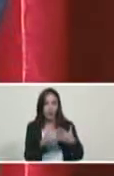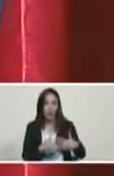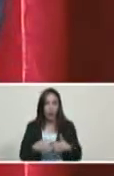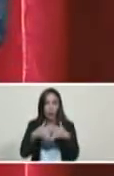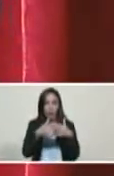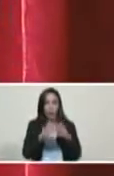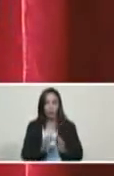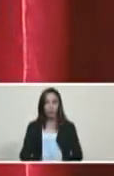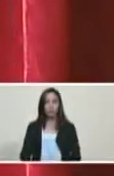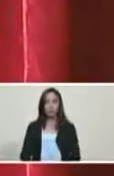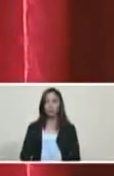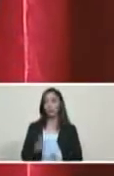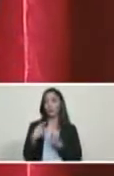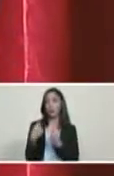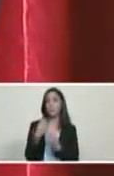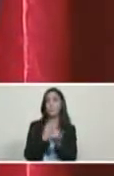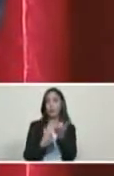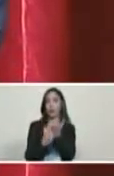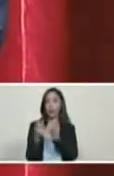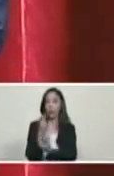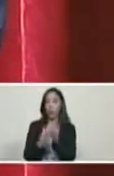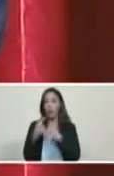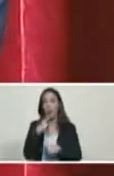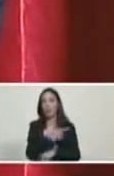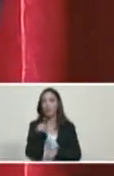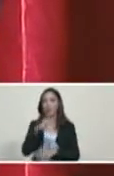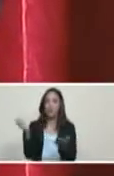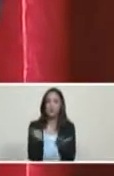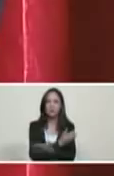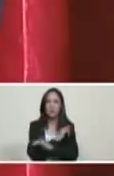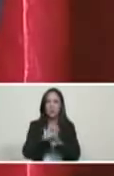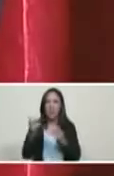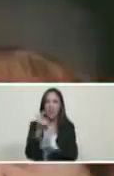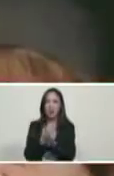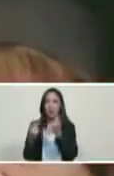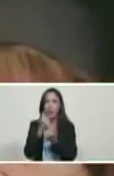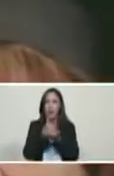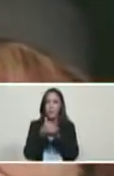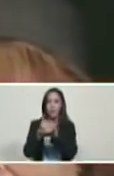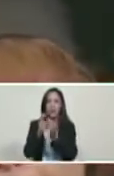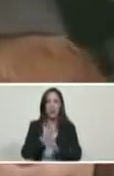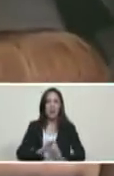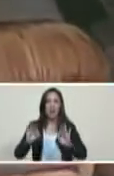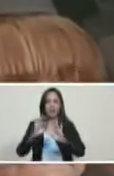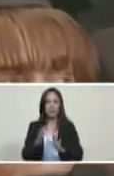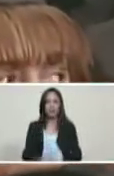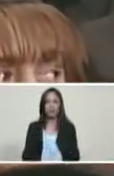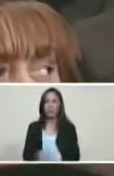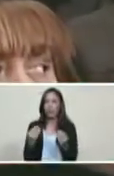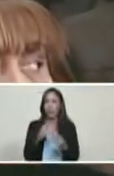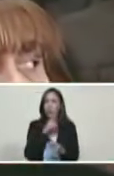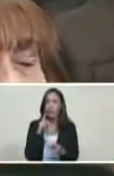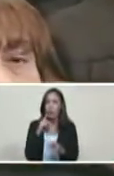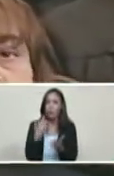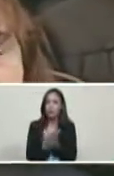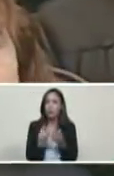Si le estaba dando un apoyo económico a un país, le dijo, te lo voy a quitar. ¿Cómo se llama eso?